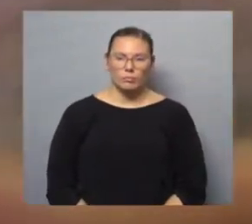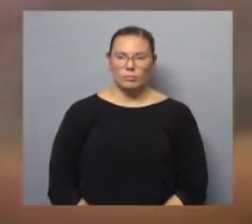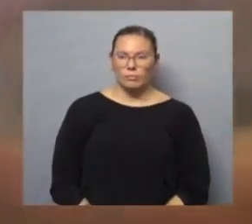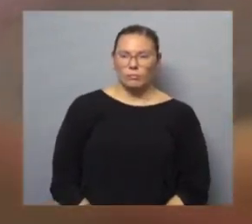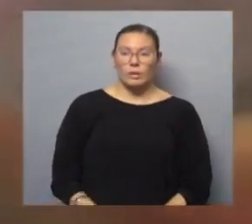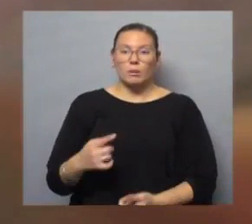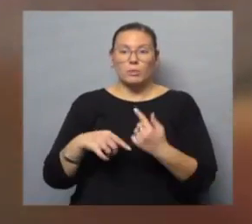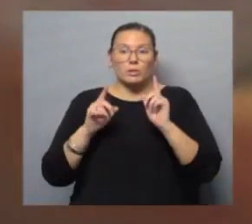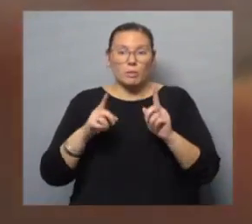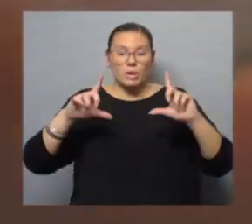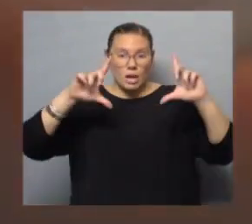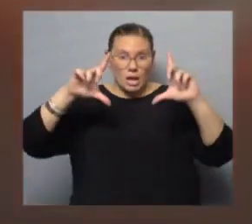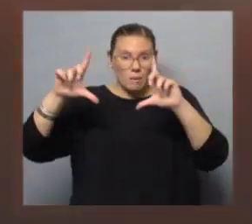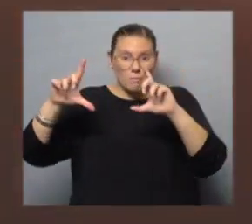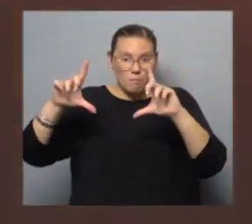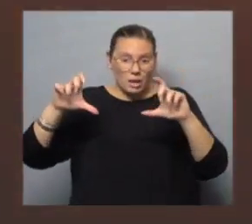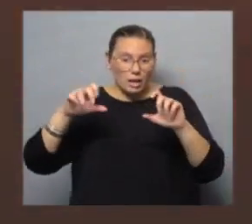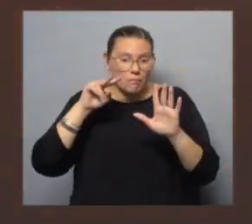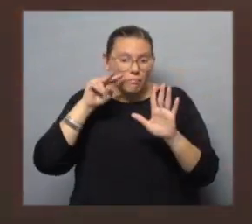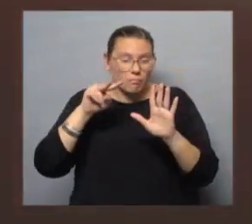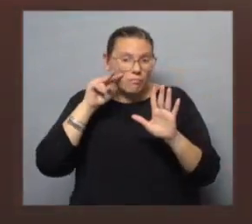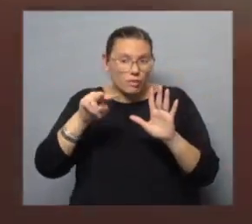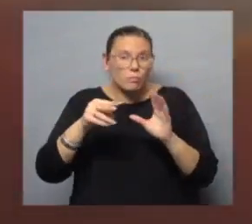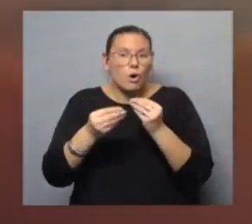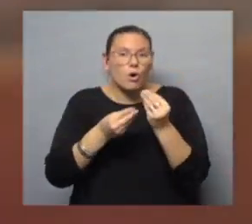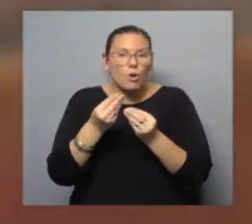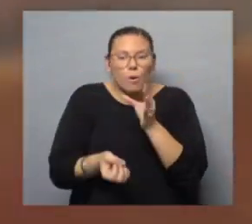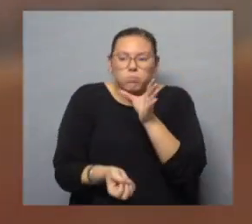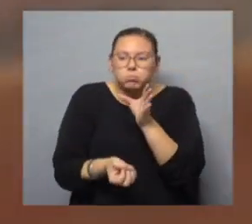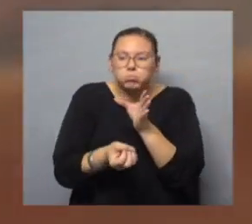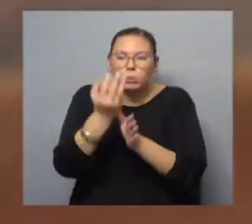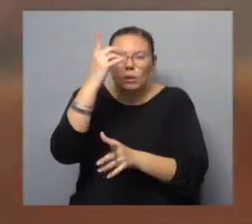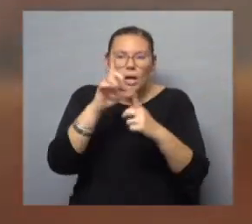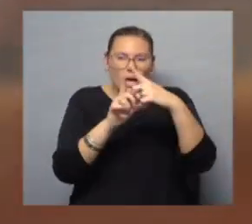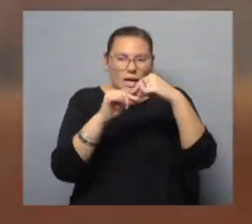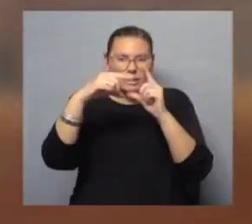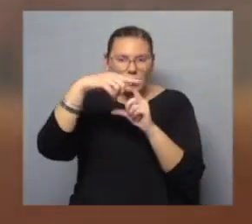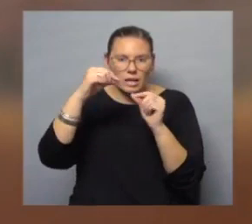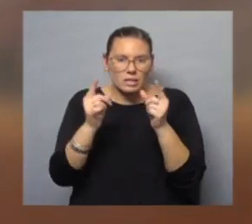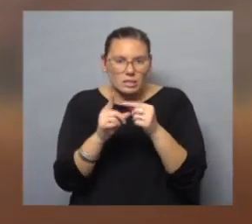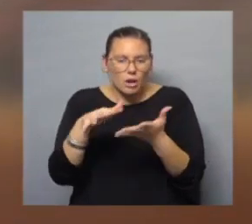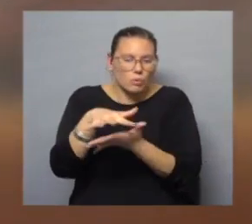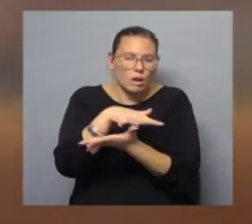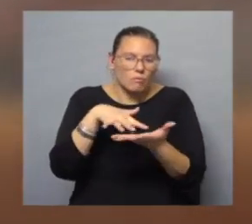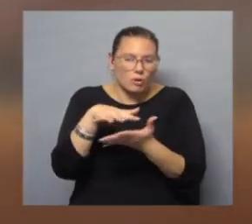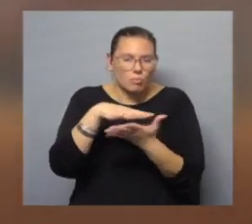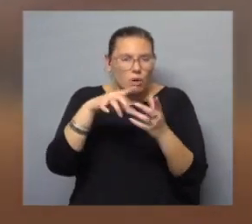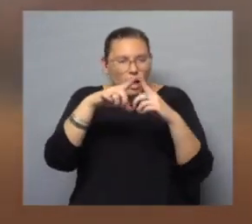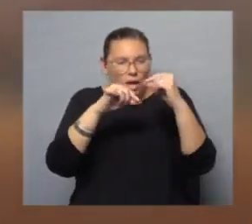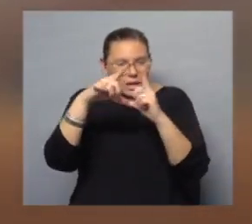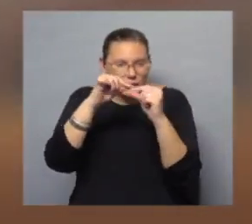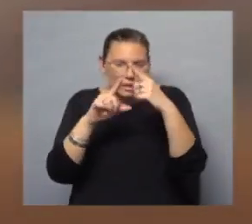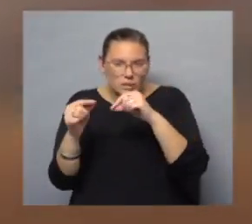Pero también es una imagen donde estamos viendo cómo se forman las estrellas, pues una zona de formación, una región de formación estelar, una región